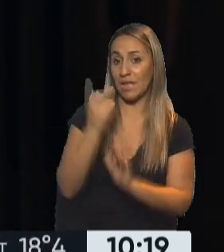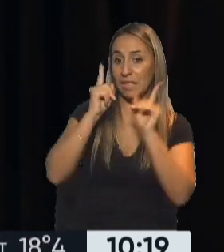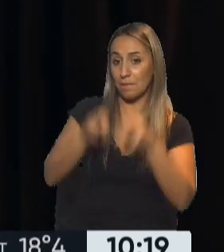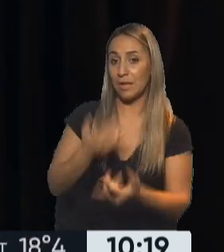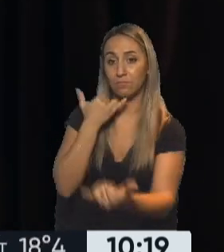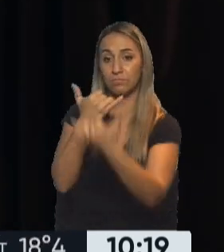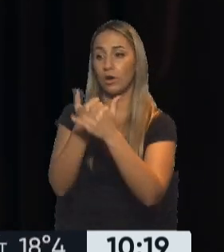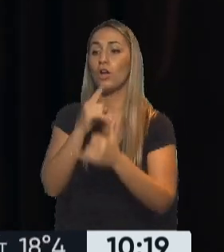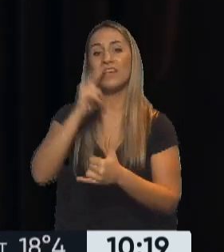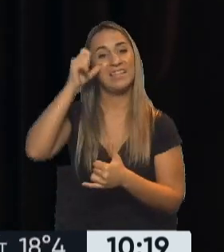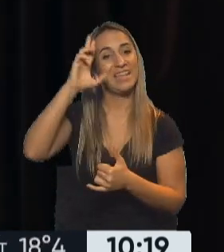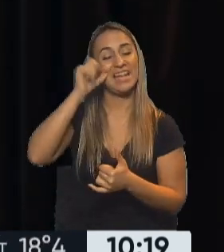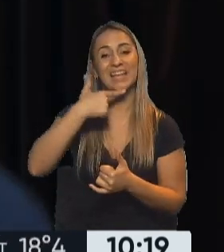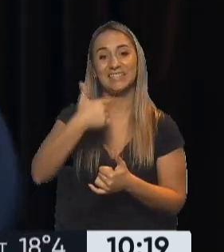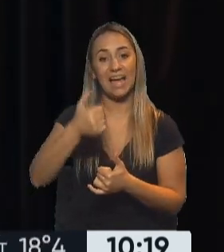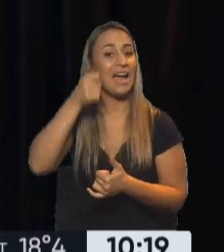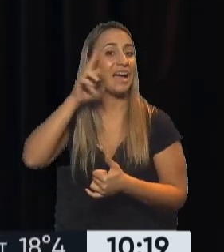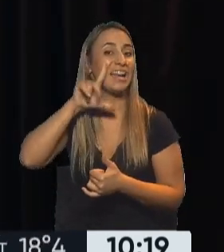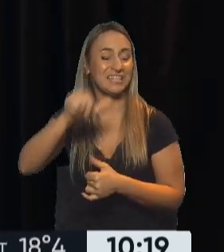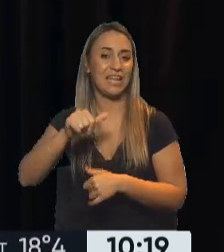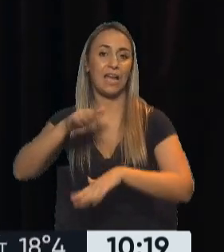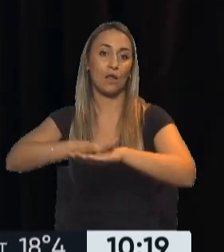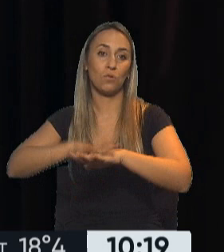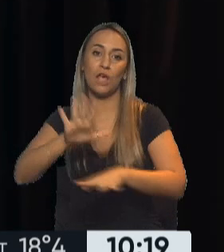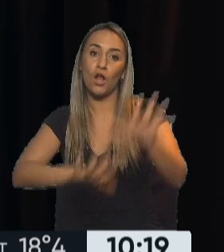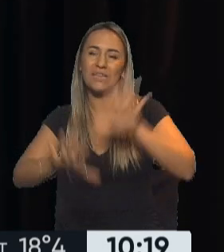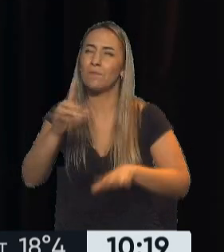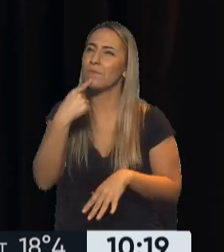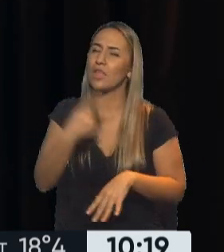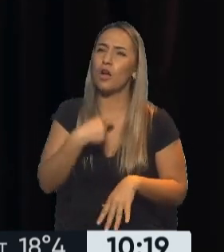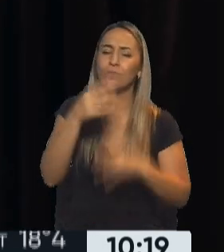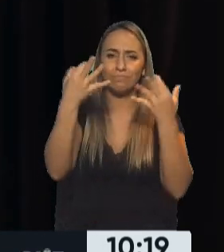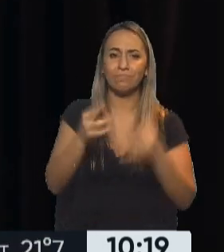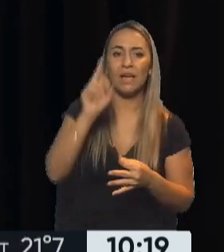García, el Observatorio Electoral de la provincia. Decía recién